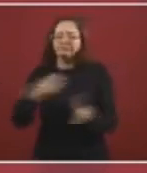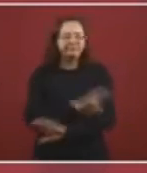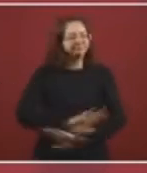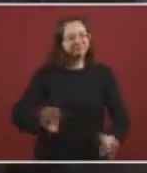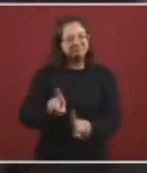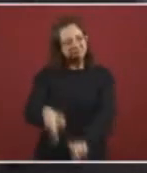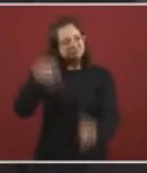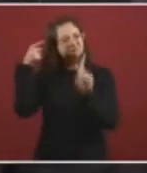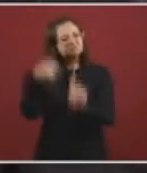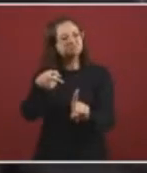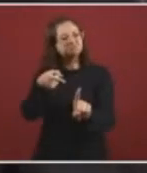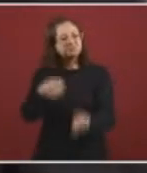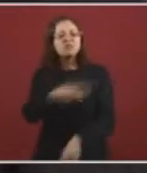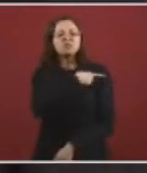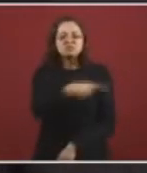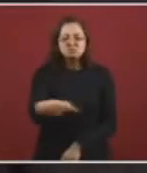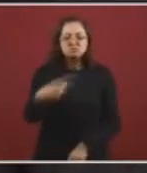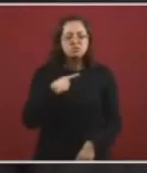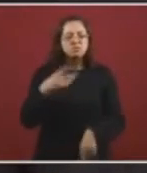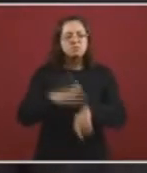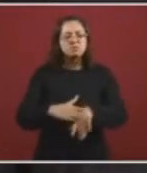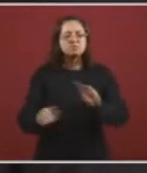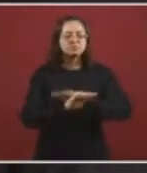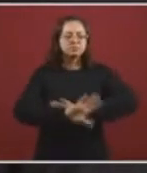Hay que tener mucha claridad.